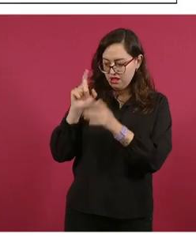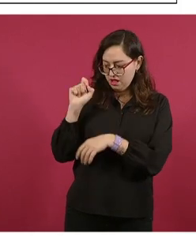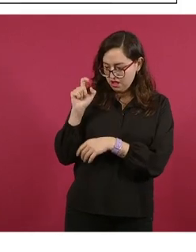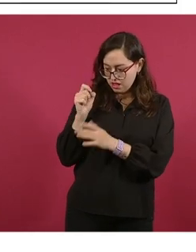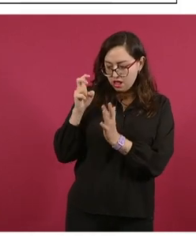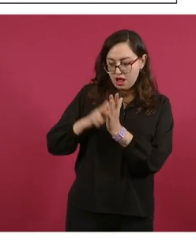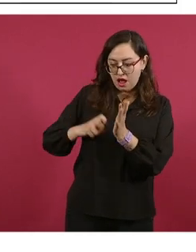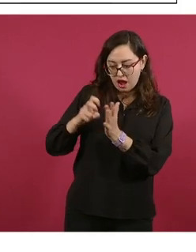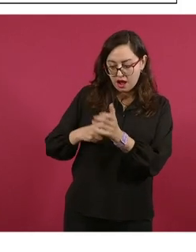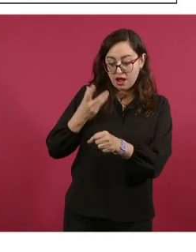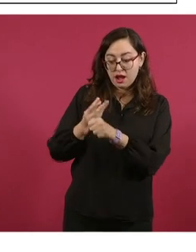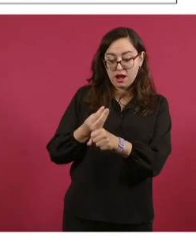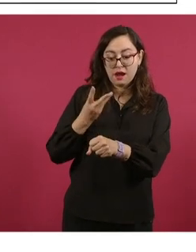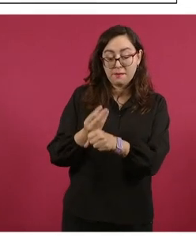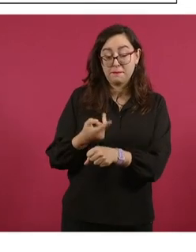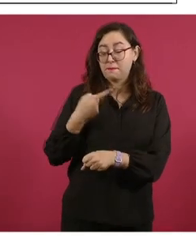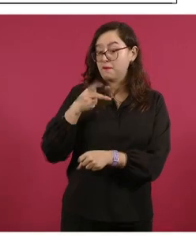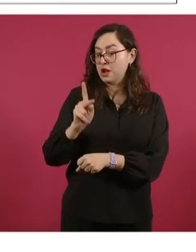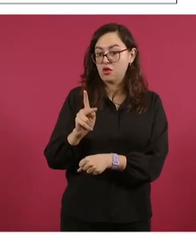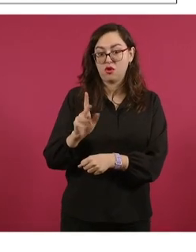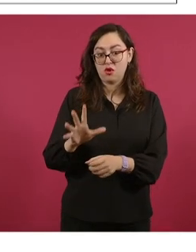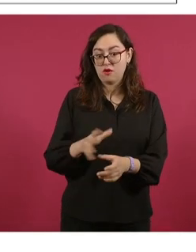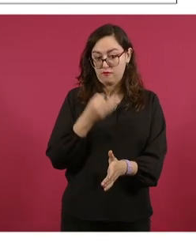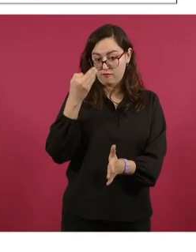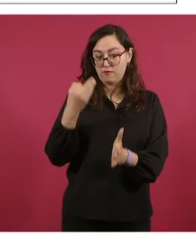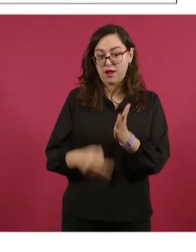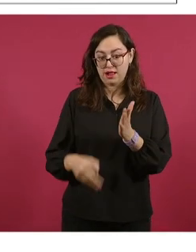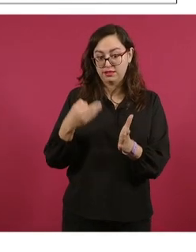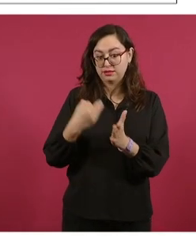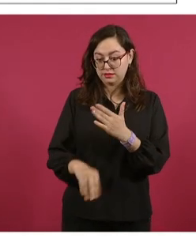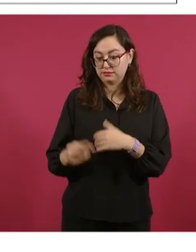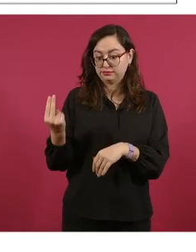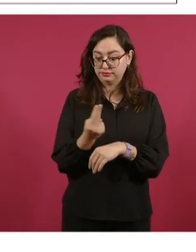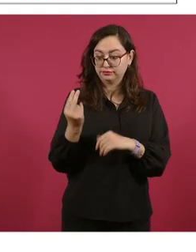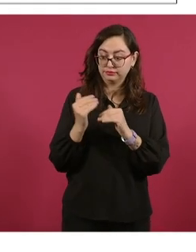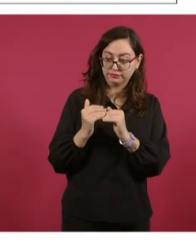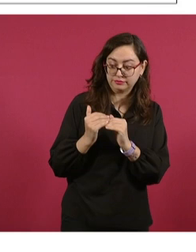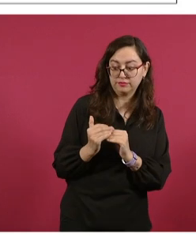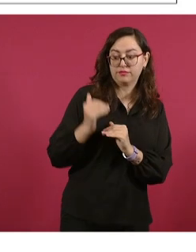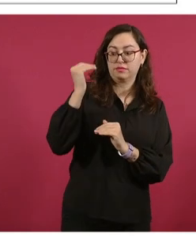y se hizo el compromiso ahora de crear este fondo